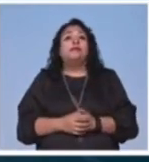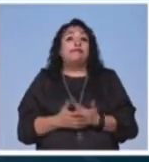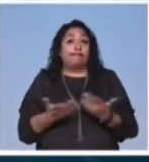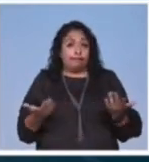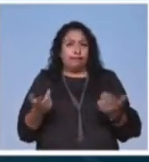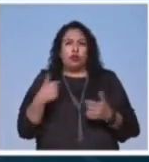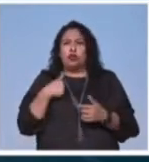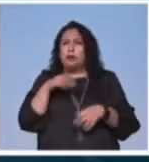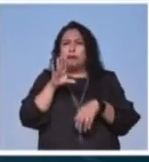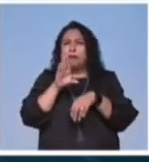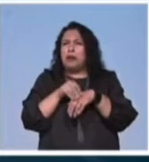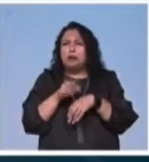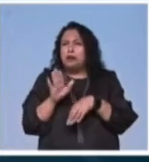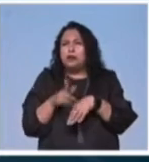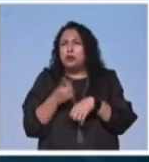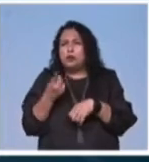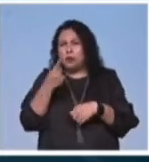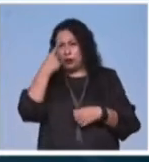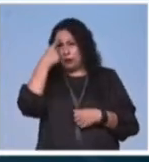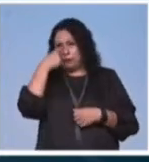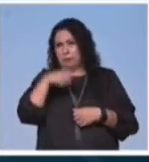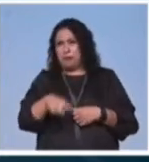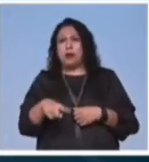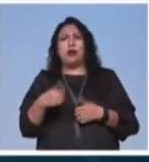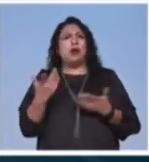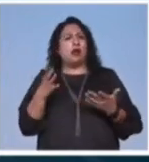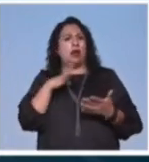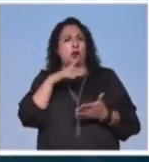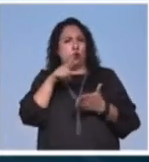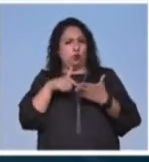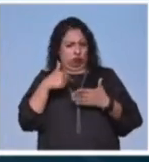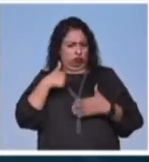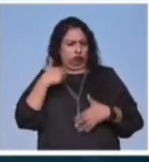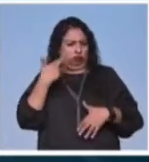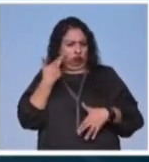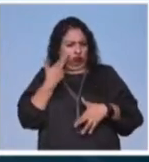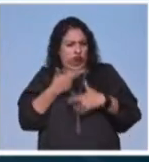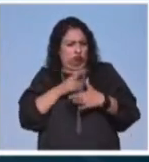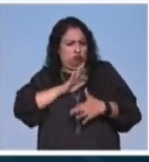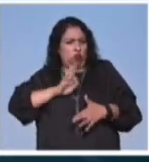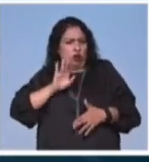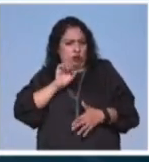que pedir permiso para ocupar un espacio que me corresponde?